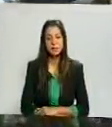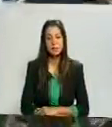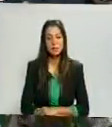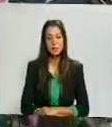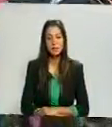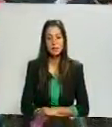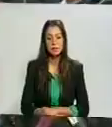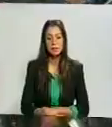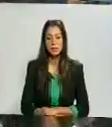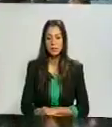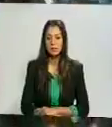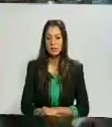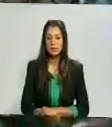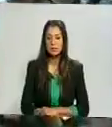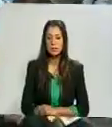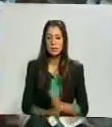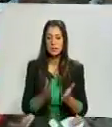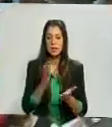Siempre